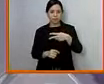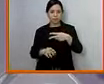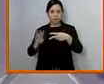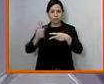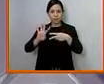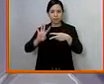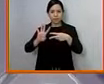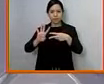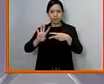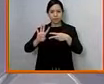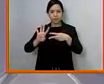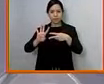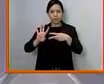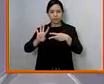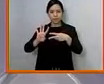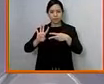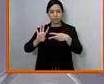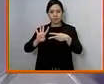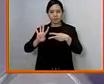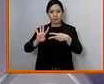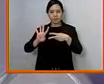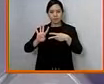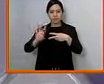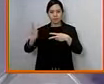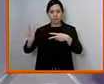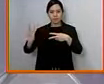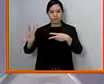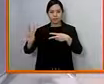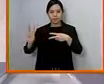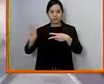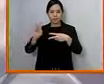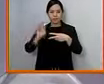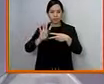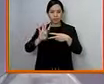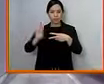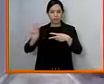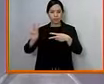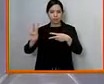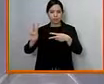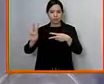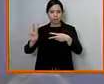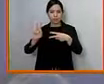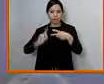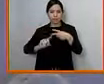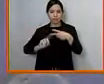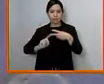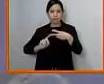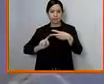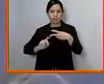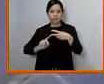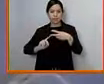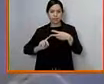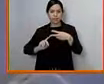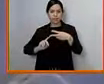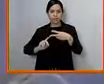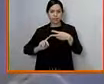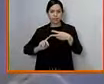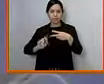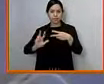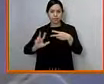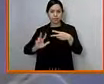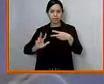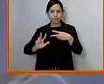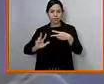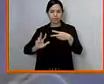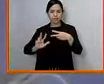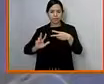4, segundo dígito. 2, primer número ganador, 42. Segundo número, primer dígito. 3,